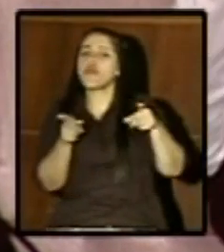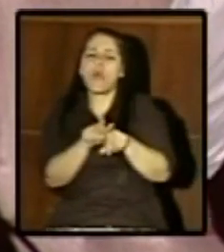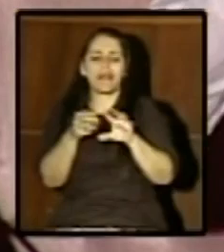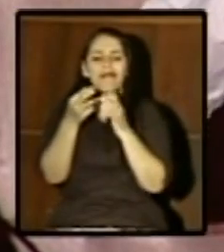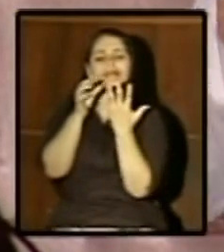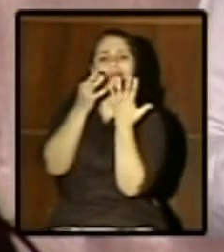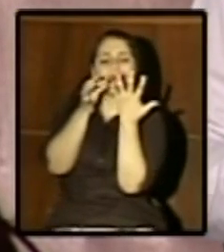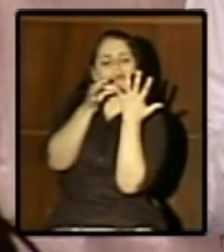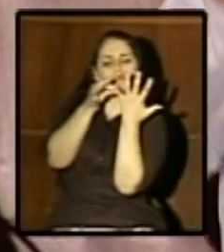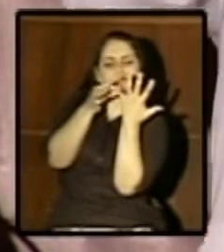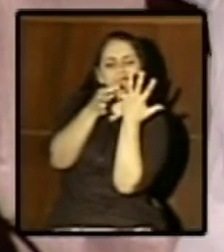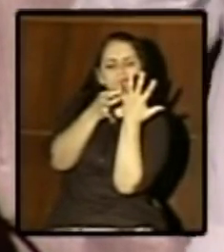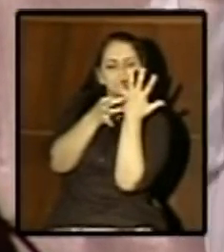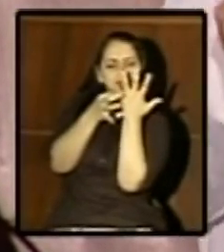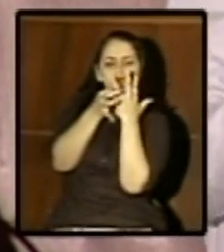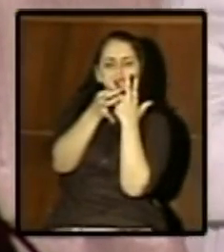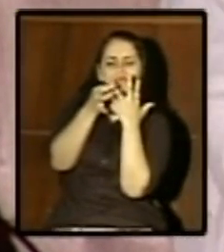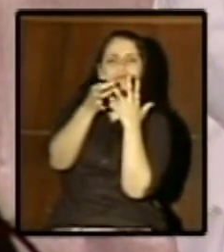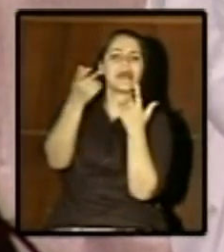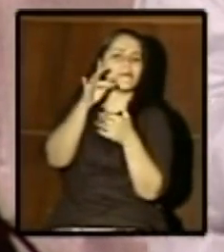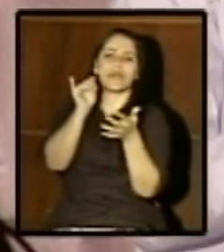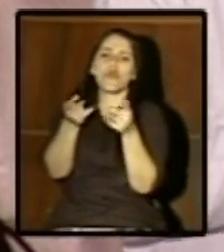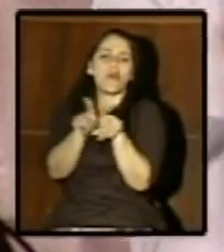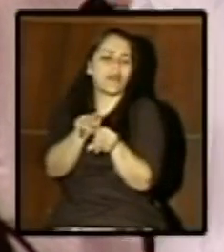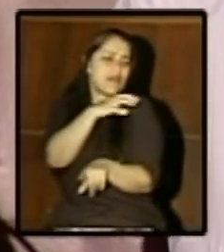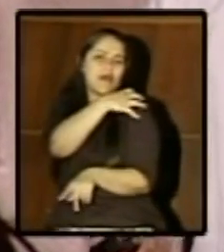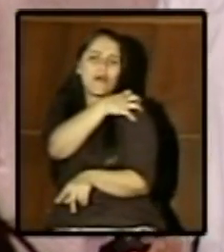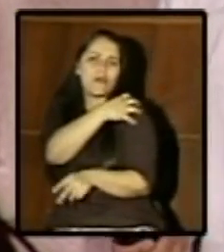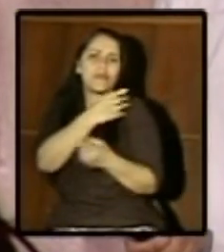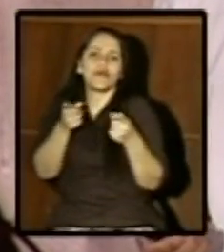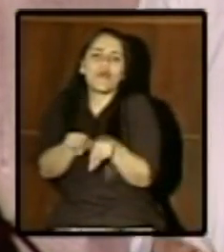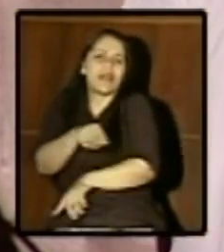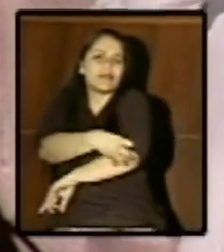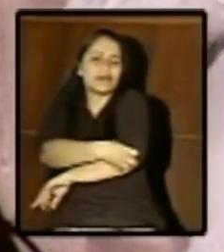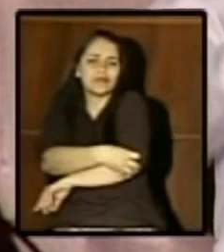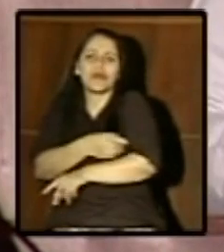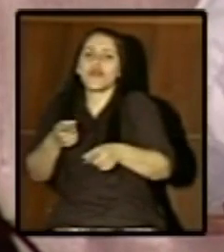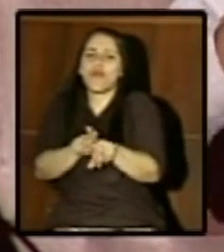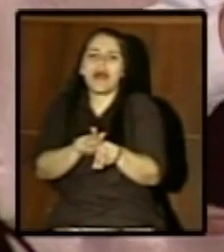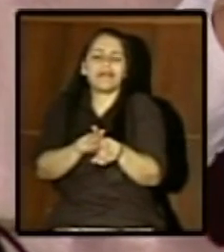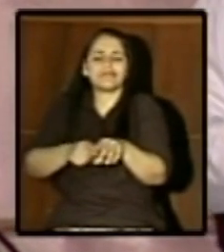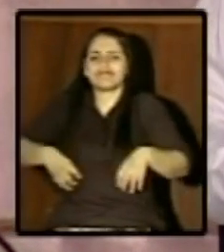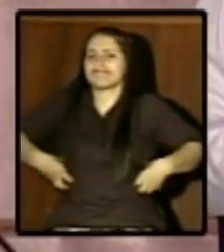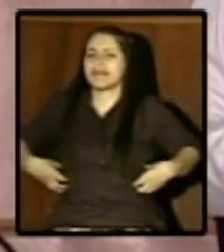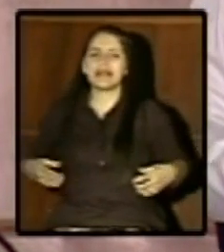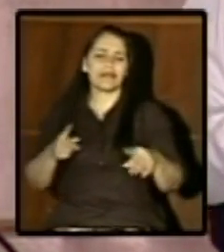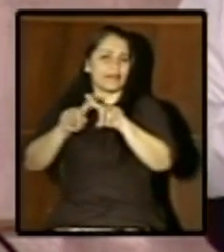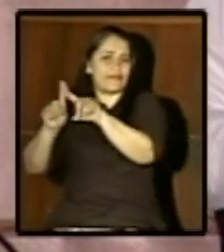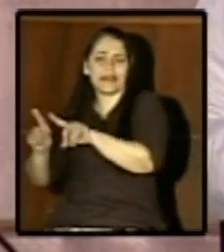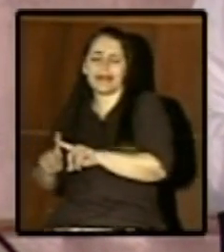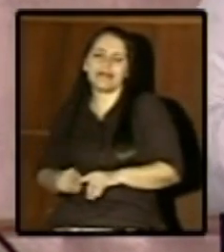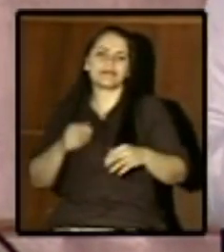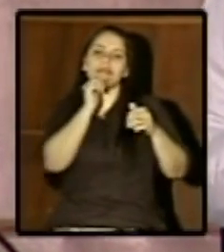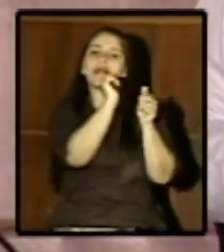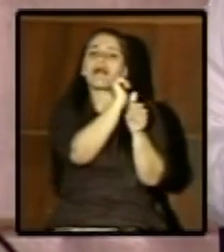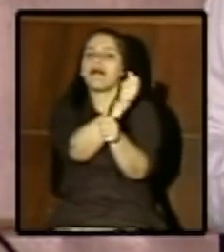podemos ver en los deditos de las manos, a lo que podemos ver en el hombro, respecto a lo que conforma una articulación. Cada articulación ya